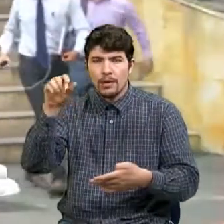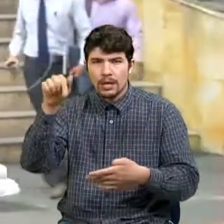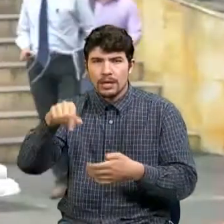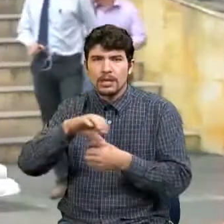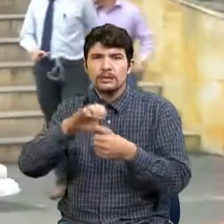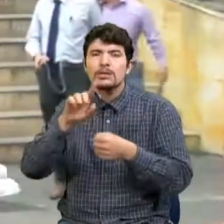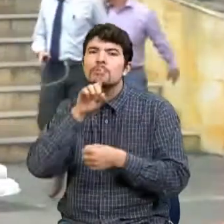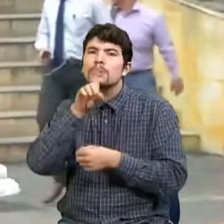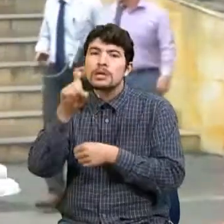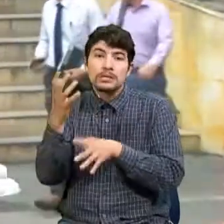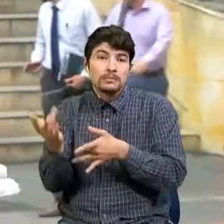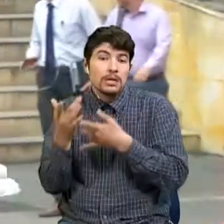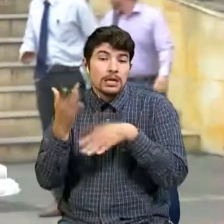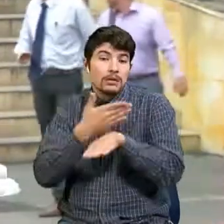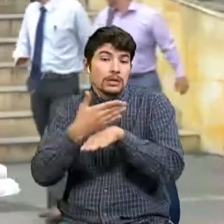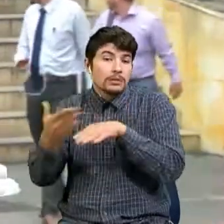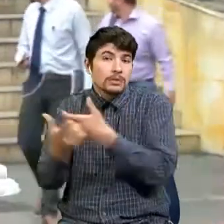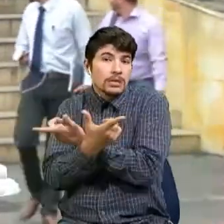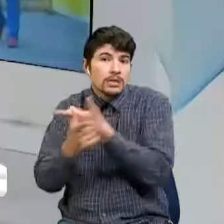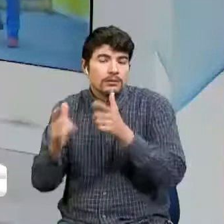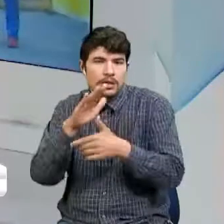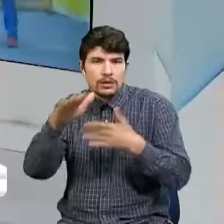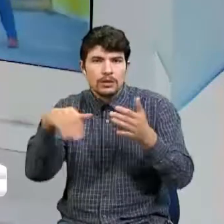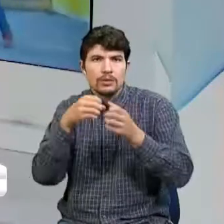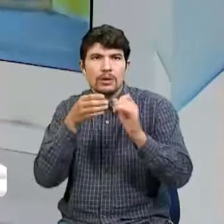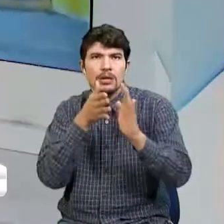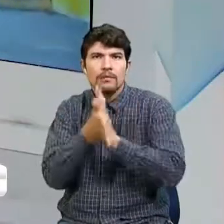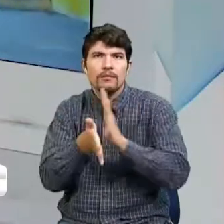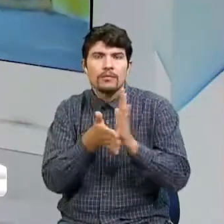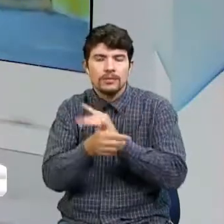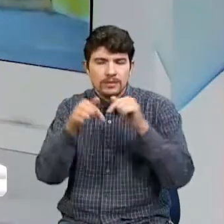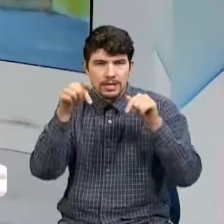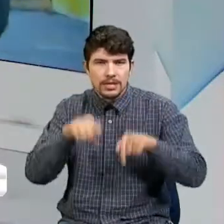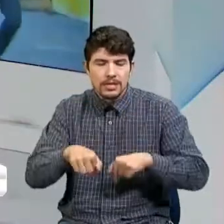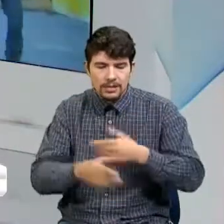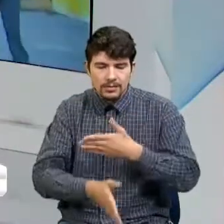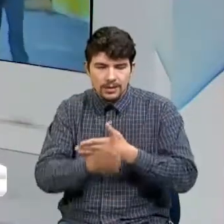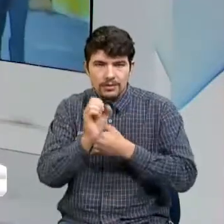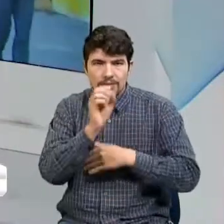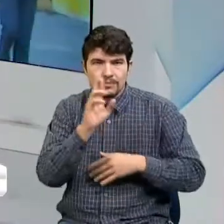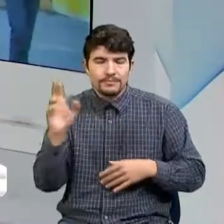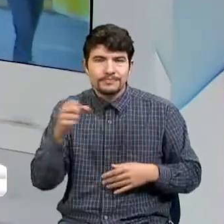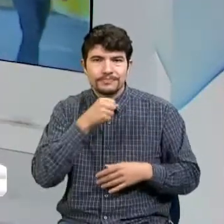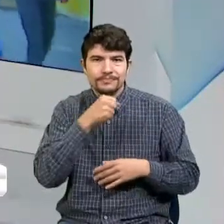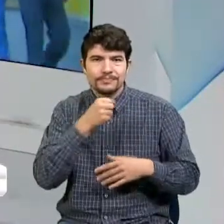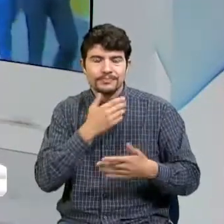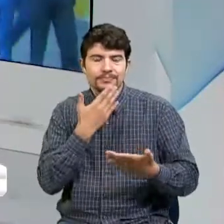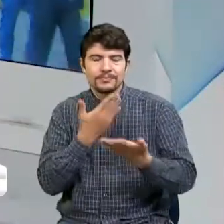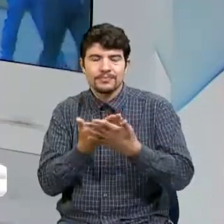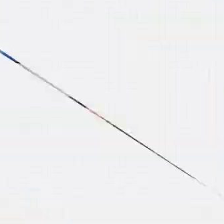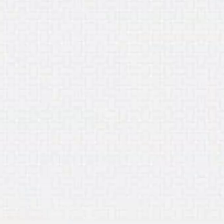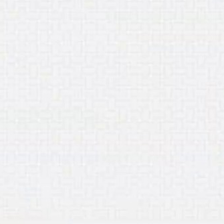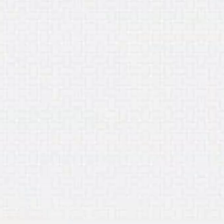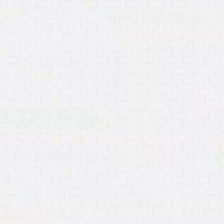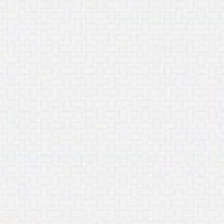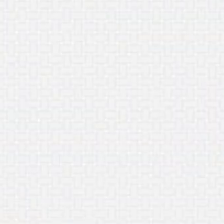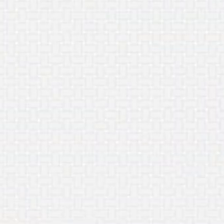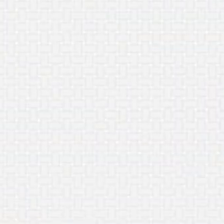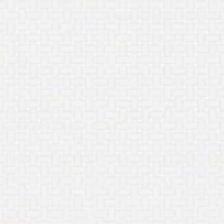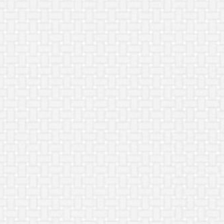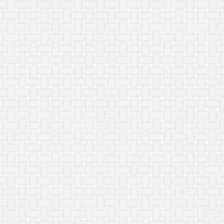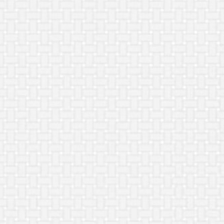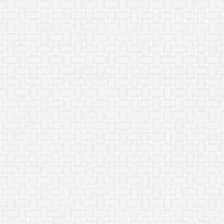en libertad en las próximas horas esta es la información que tenemos por ahora regreso con ustedes al centro de estudios buenas tardes en